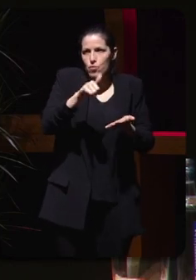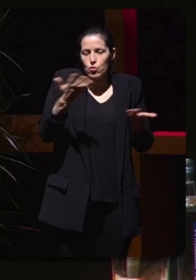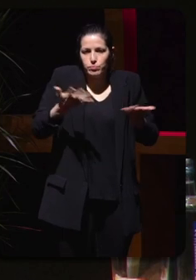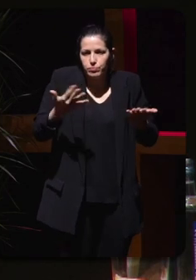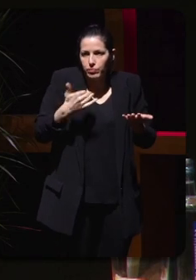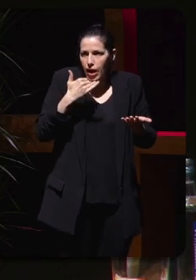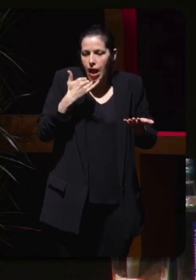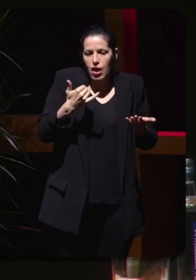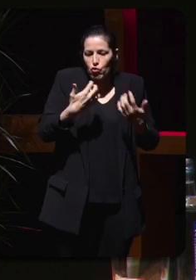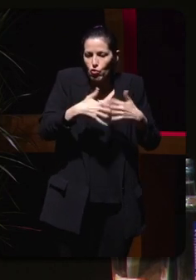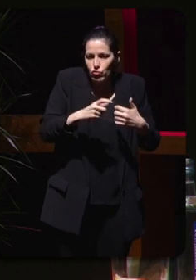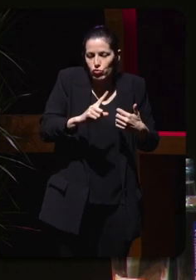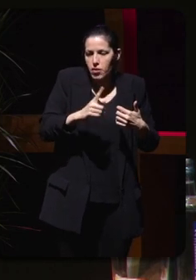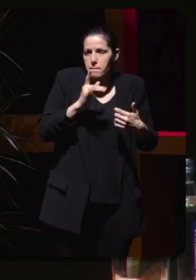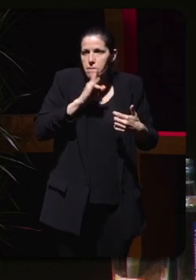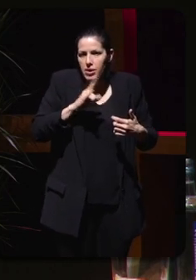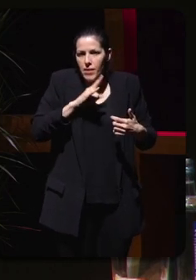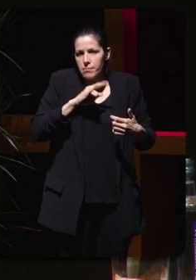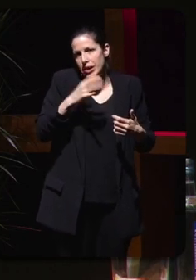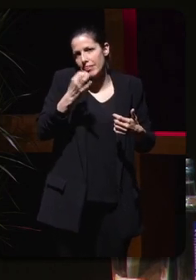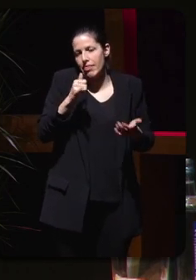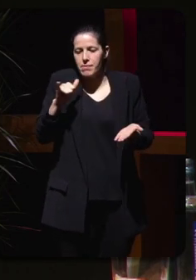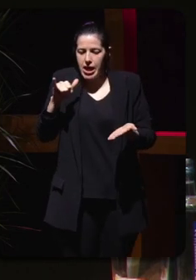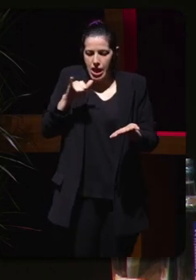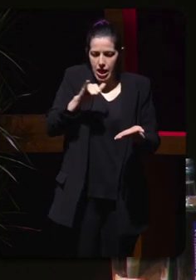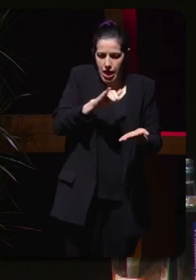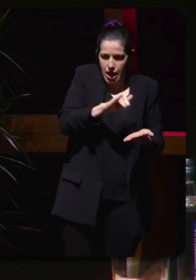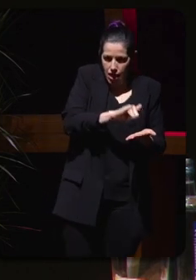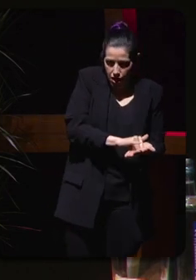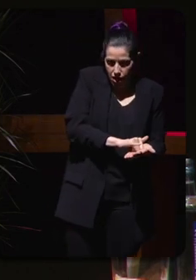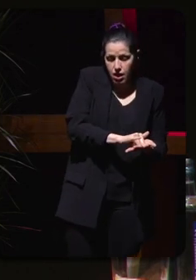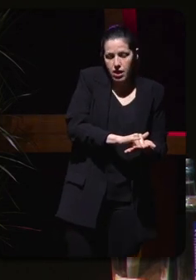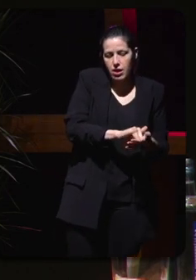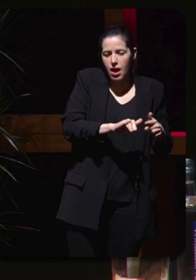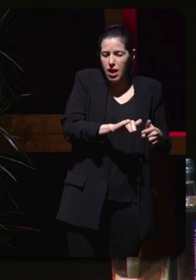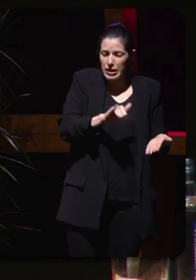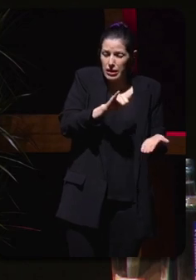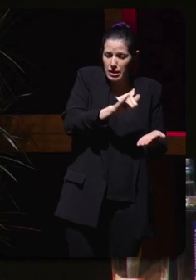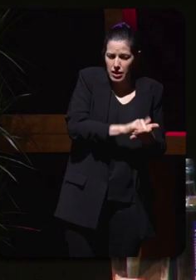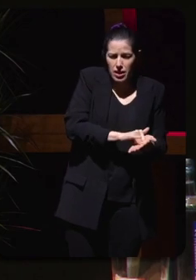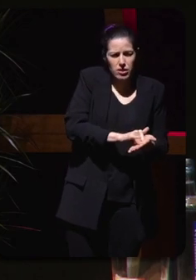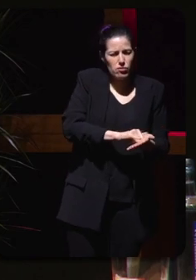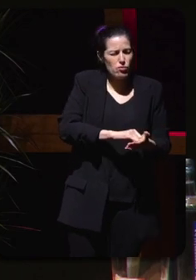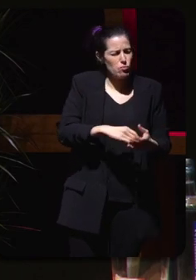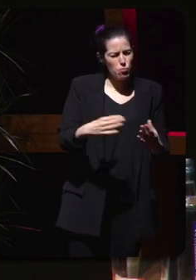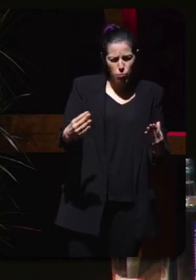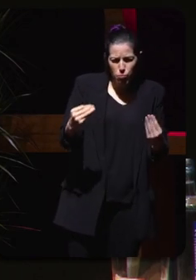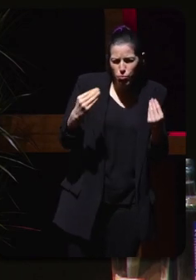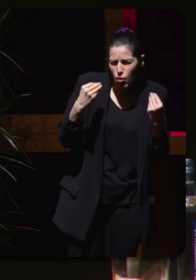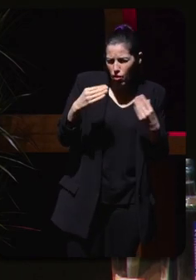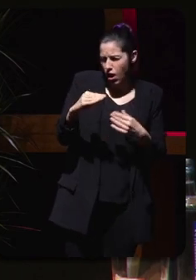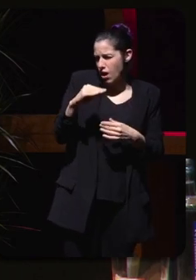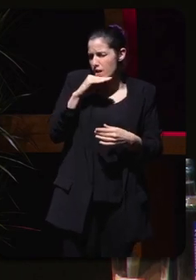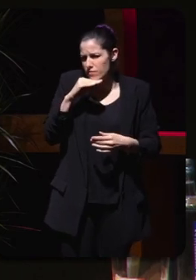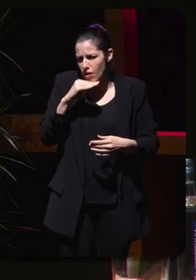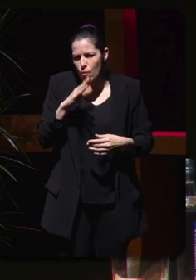y tuvimos que aterrizar. Y cuando aterrizamos, una bronca brutal, enfadadísimos, todos, porque claro, la